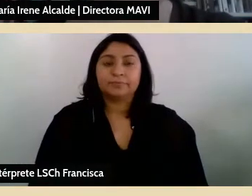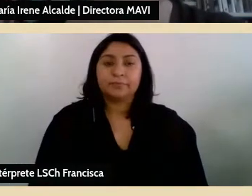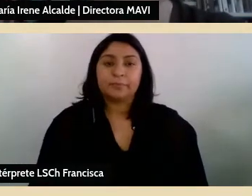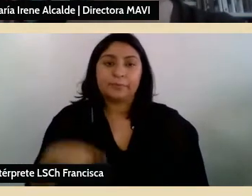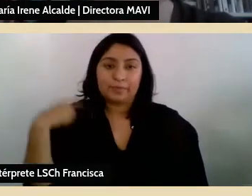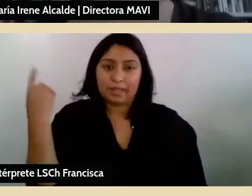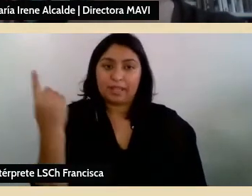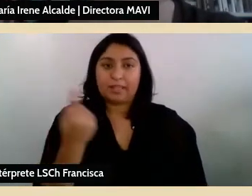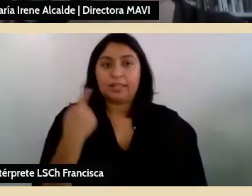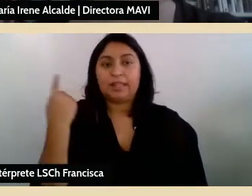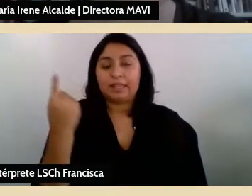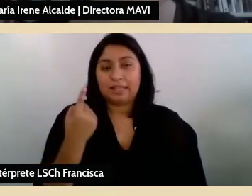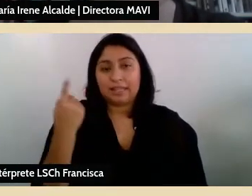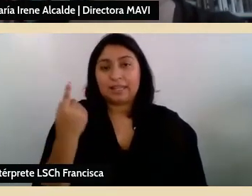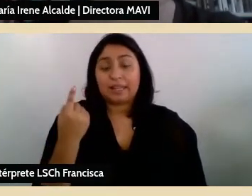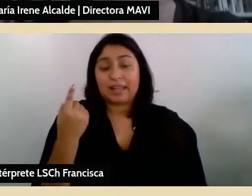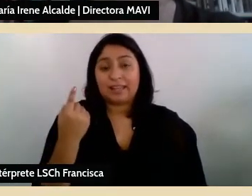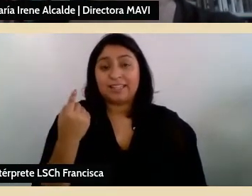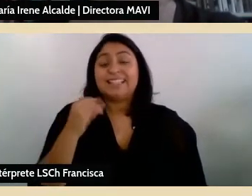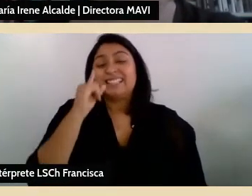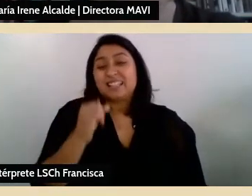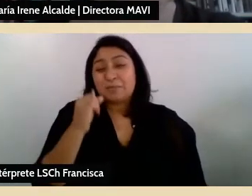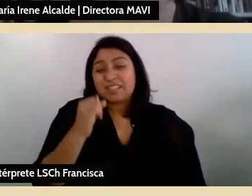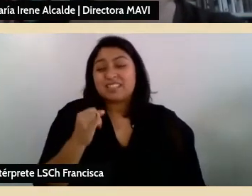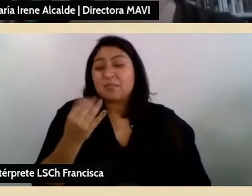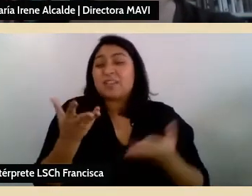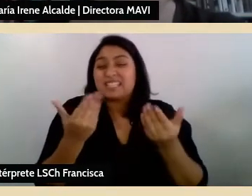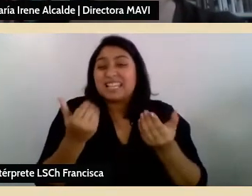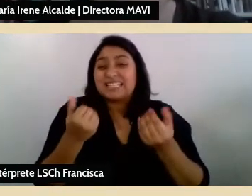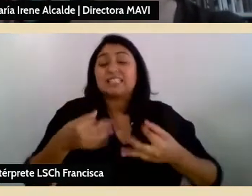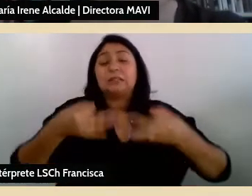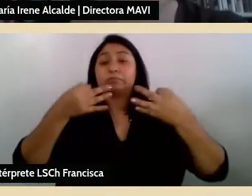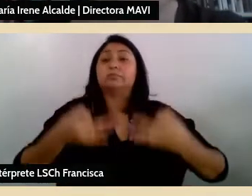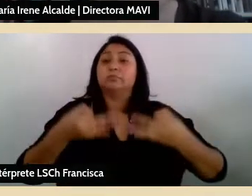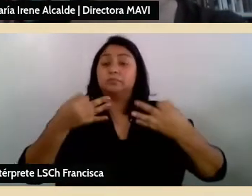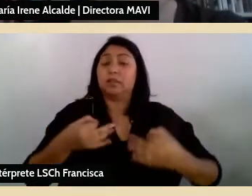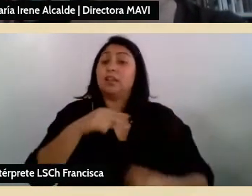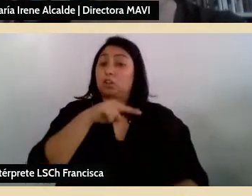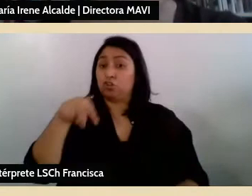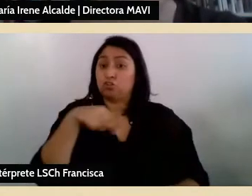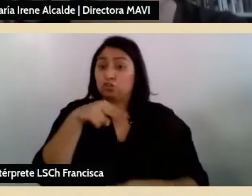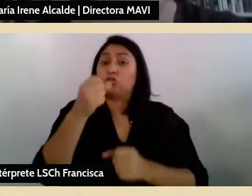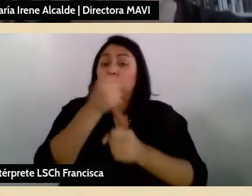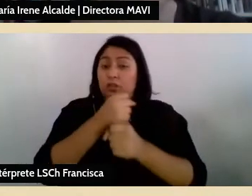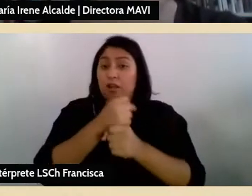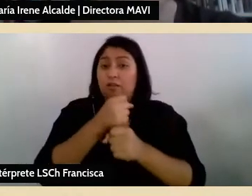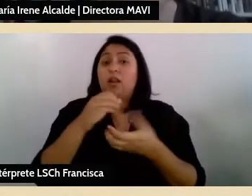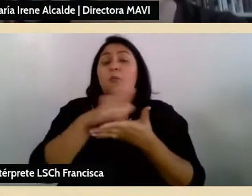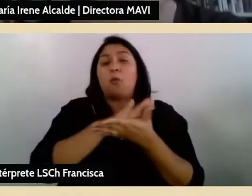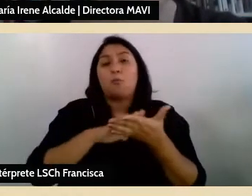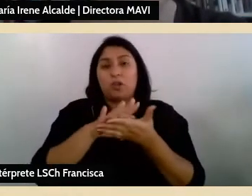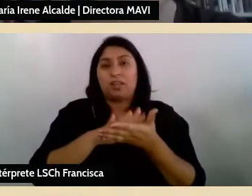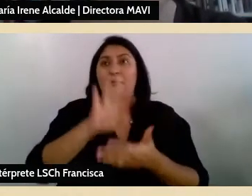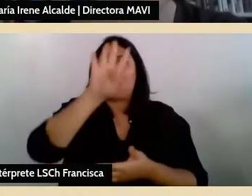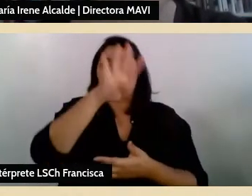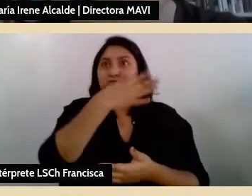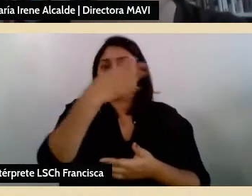Generalmente uno quiere certeza, necesita certeza. Nosotros trabajamos, por ejemplo, con un calendario